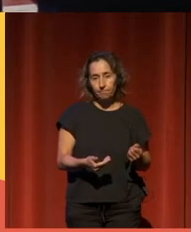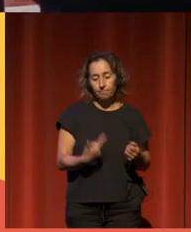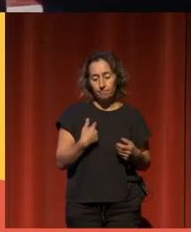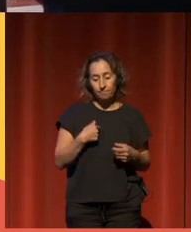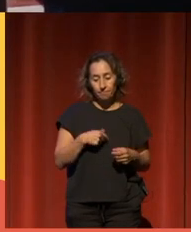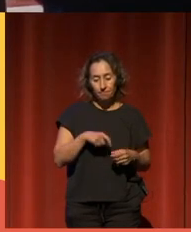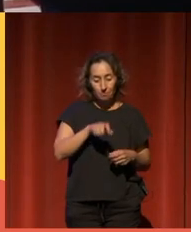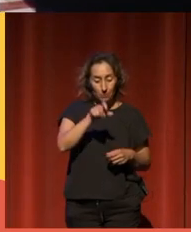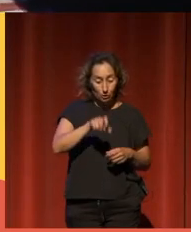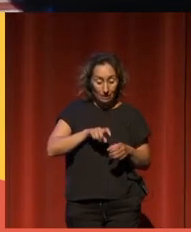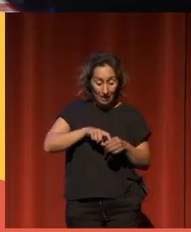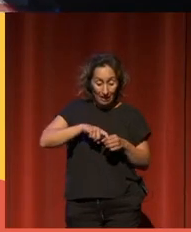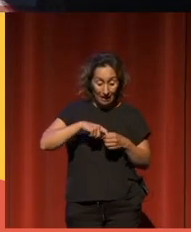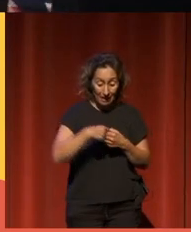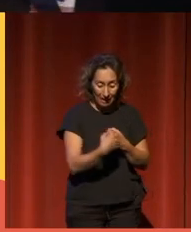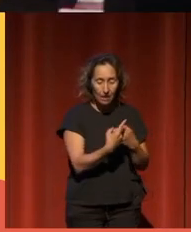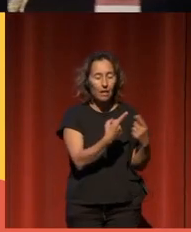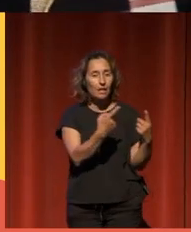personas